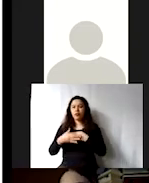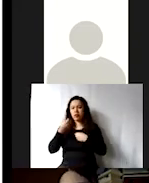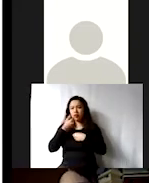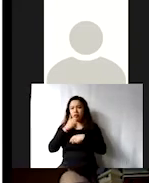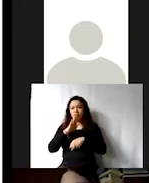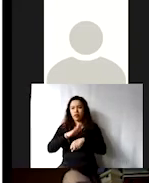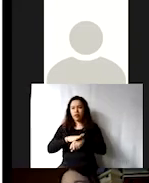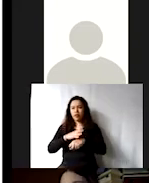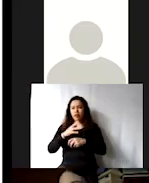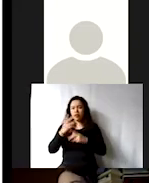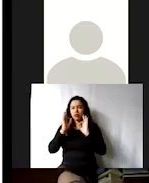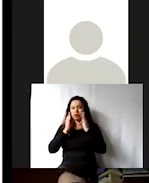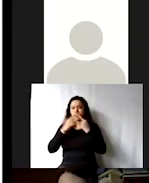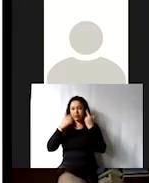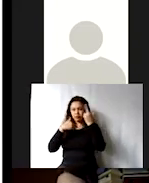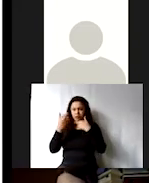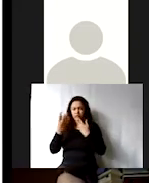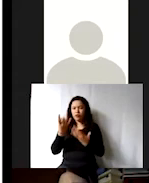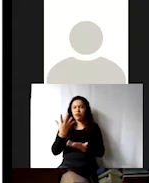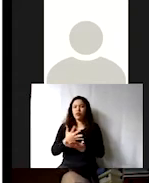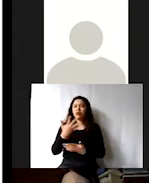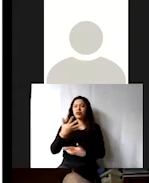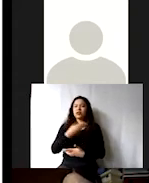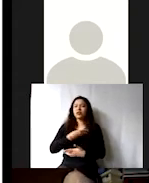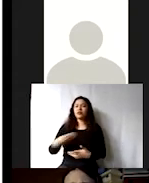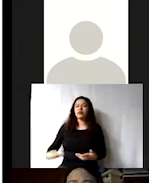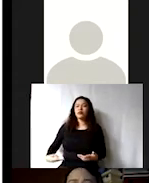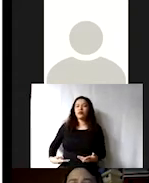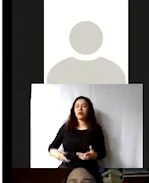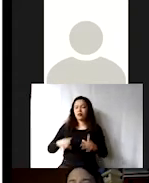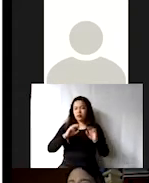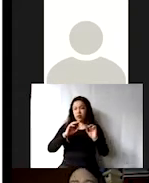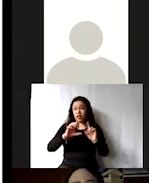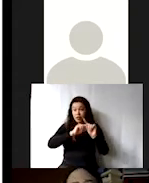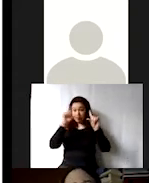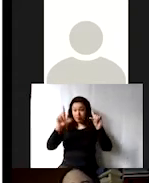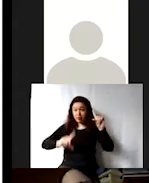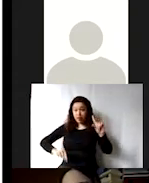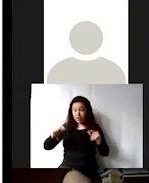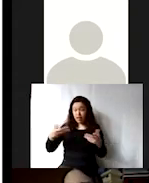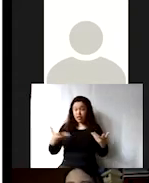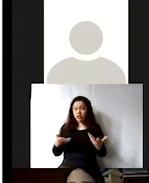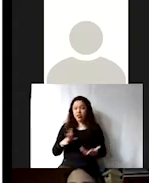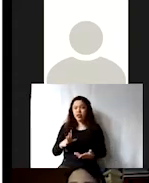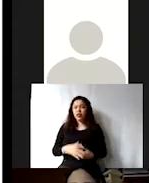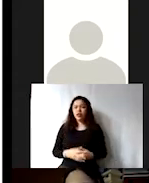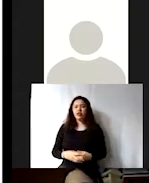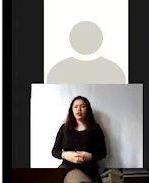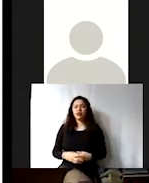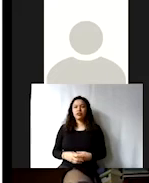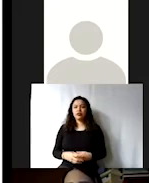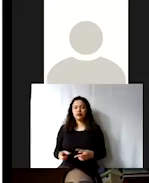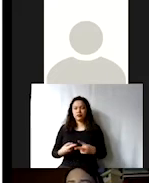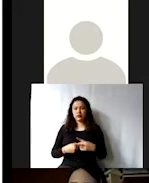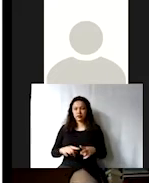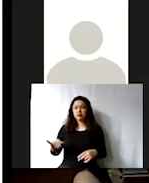de revisión. Son solamente 5 municipios en el país los que tienen esto. Entonces, bueno, son iniciativas interesantes que se pueden hacer a